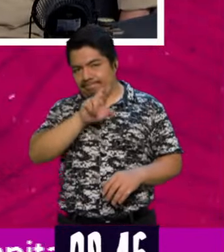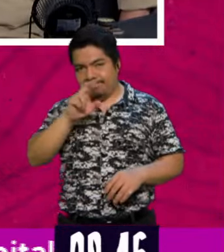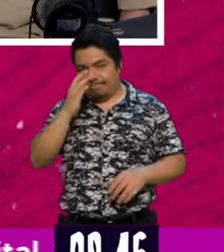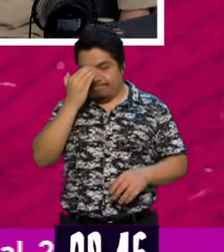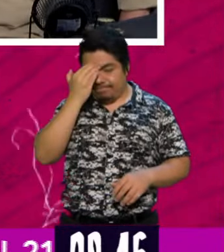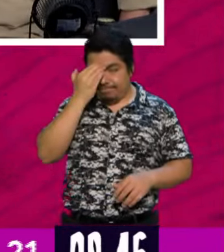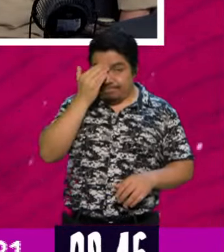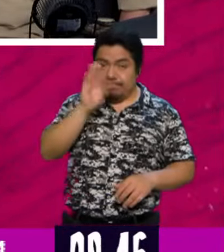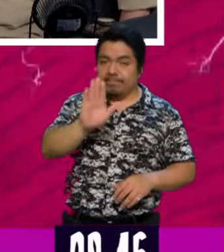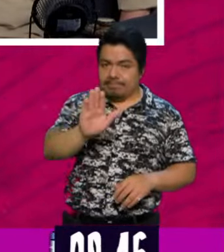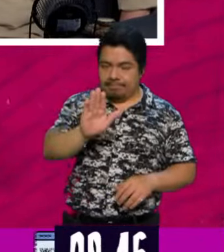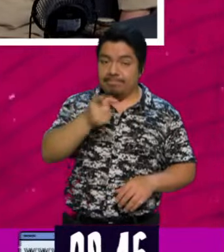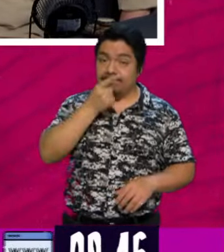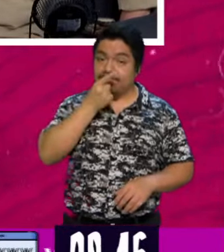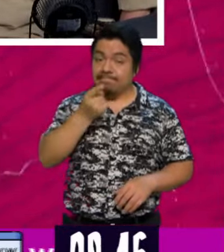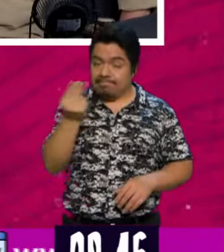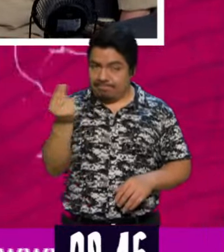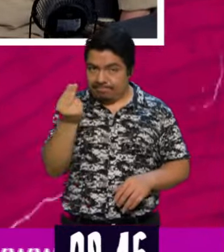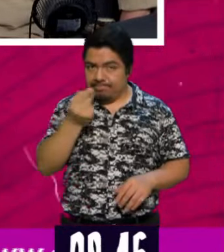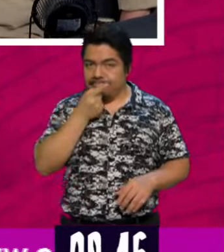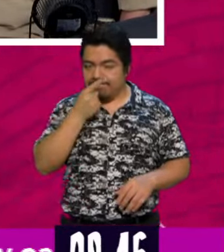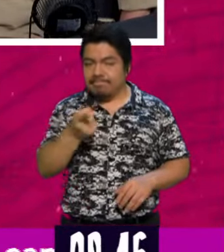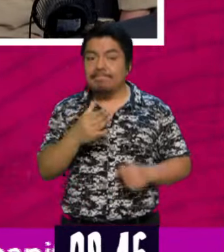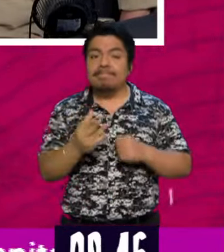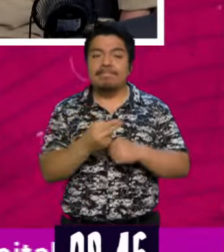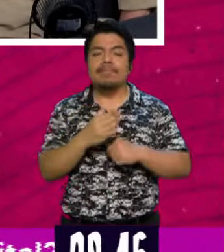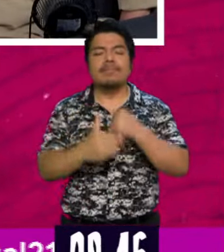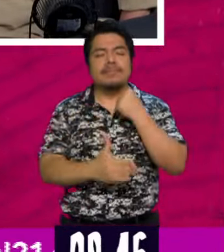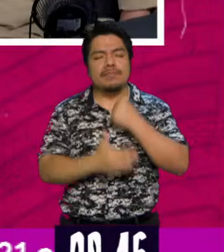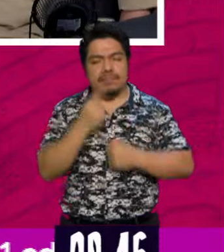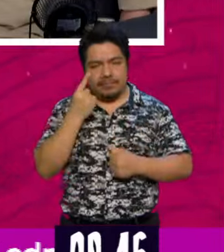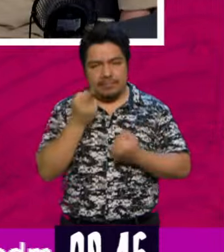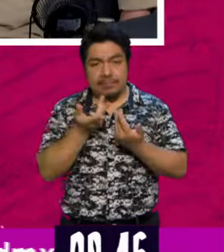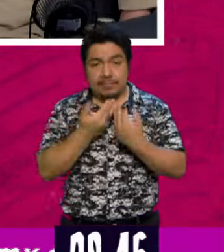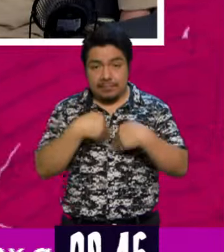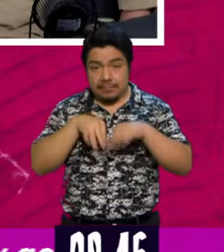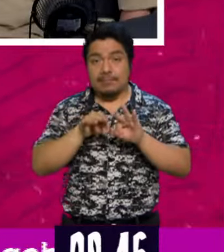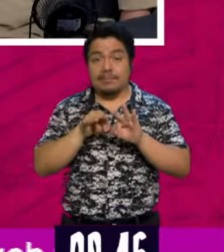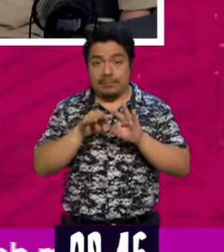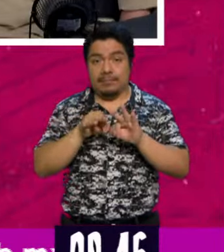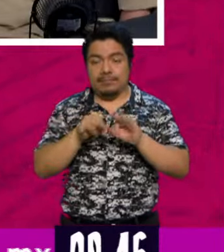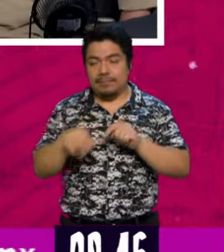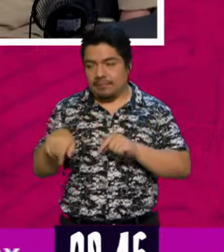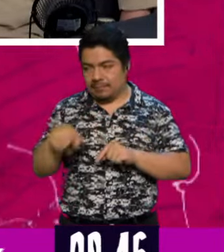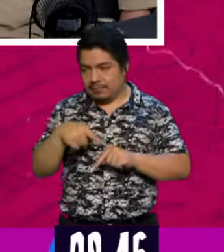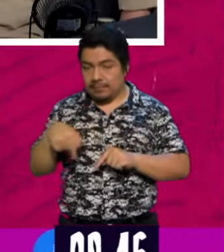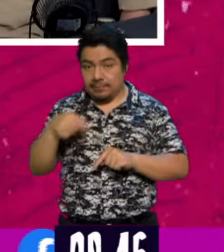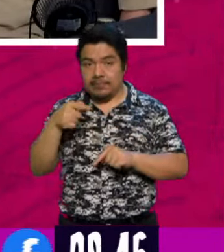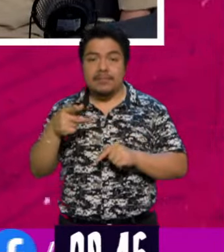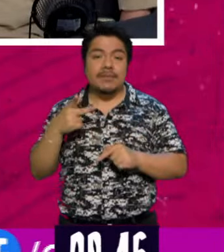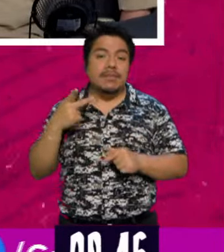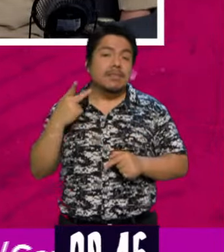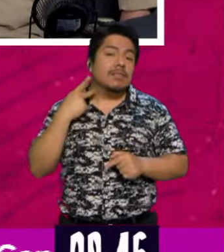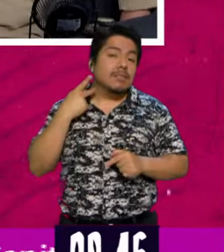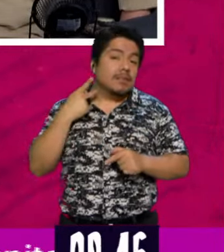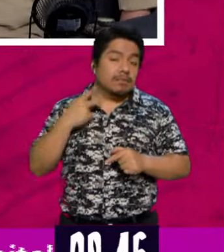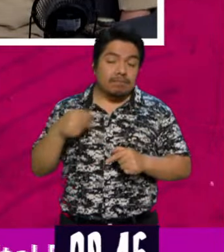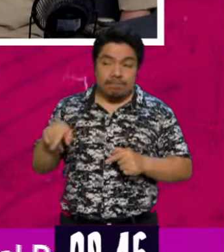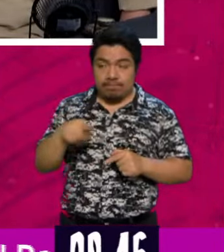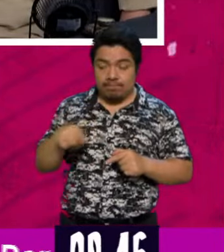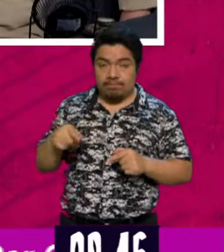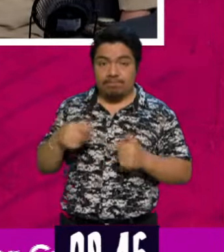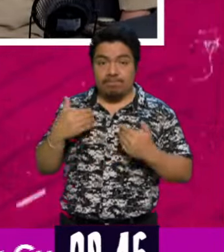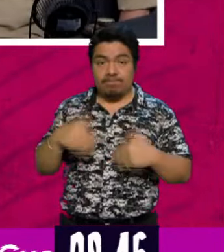que bueno, pero hay que decirlo porque es muy importante, la capacidad política de un